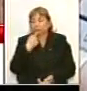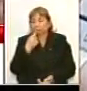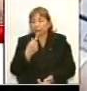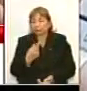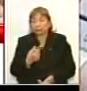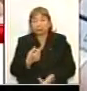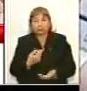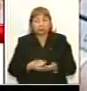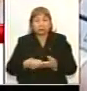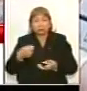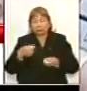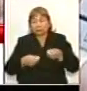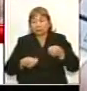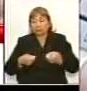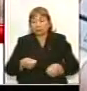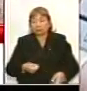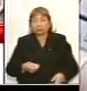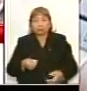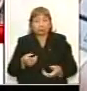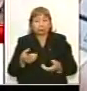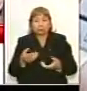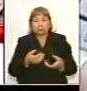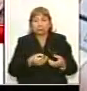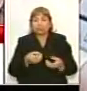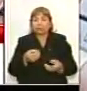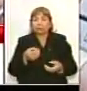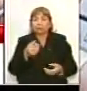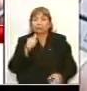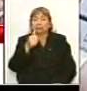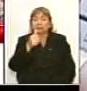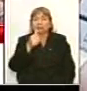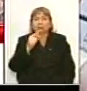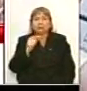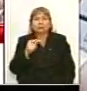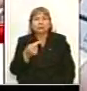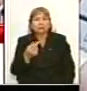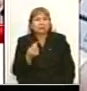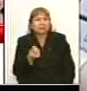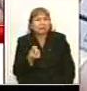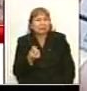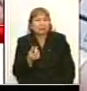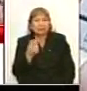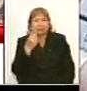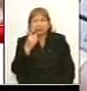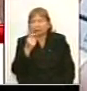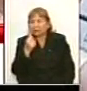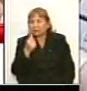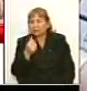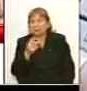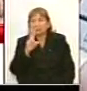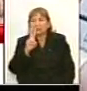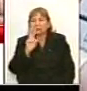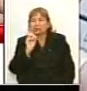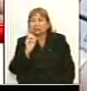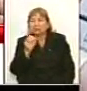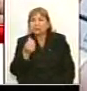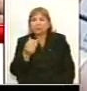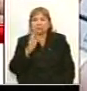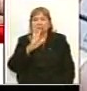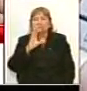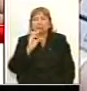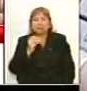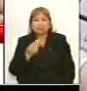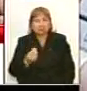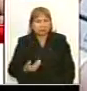está reportado en el diario Gestión, 10 soles de pensión. 10 soles, 20 soles, 50